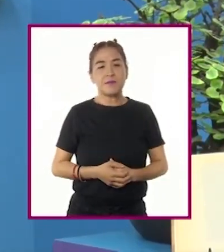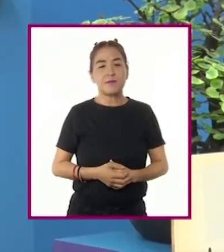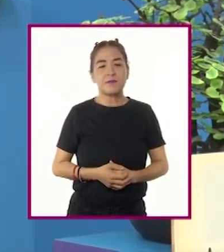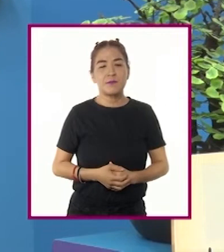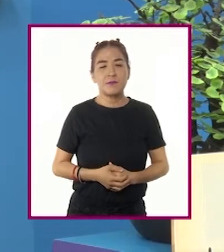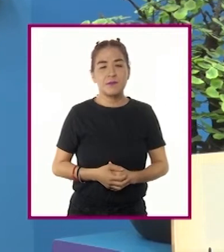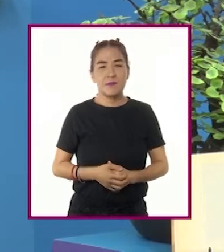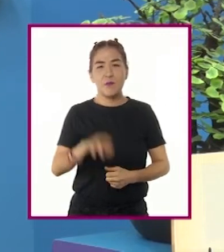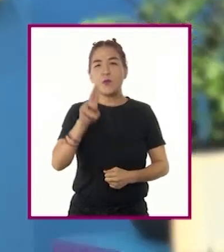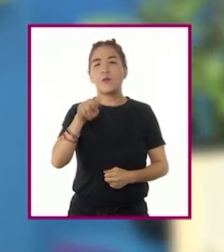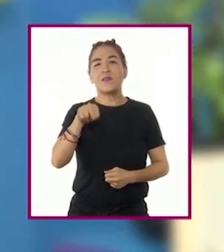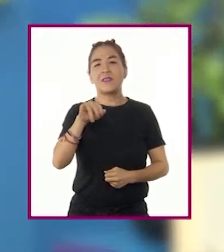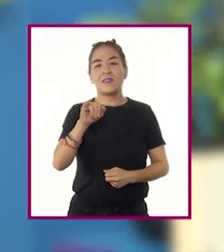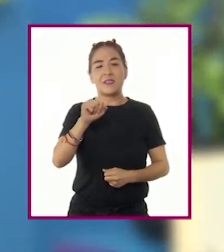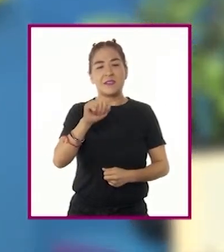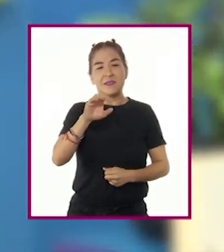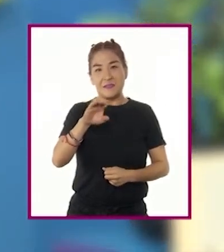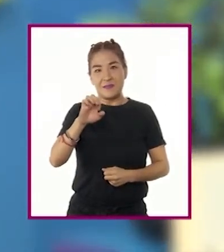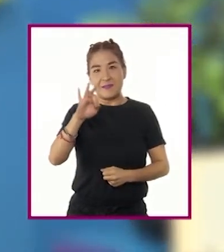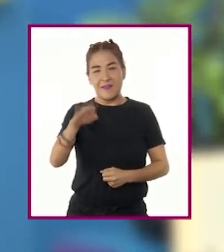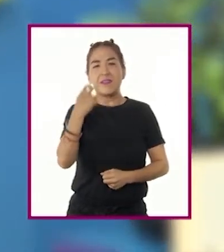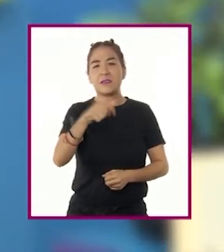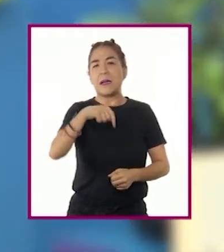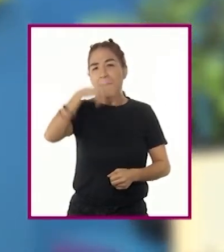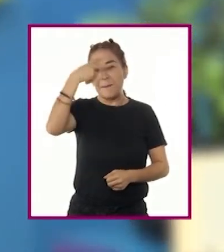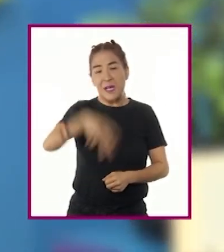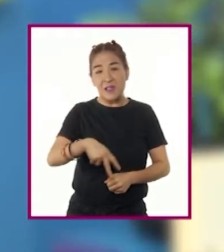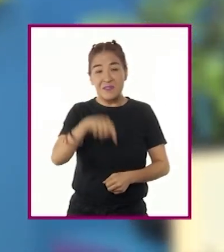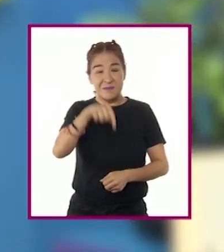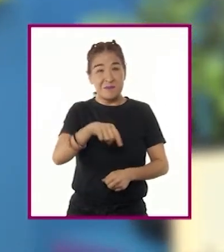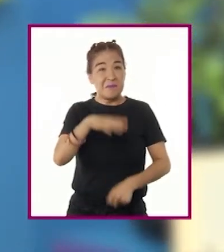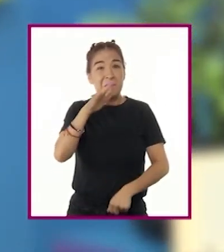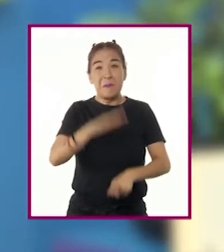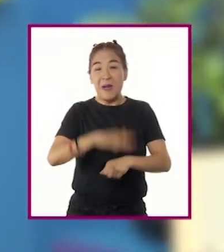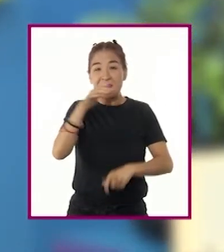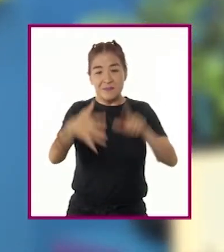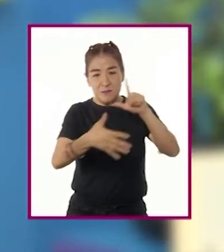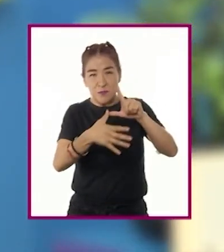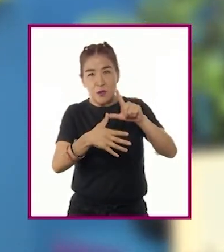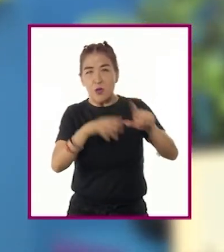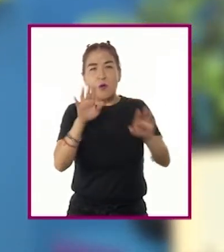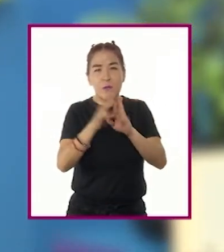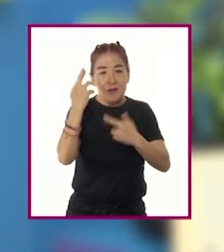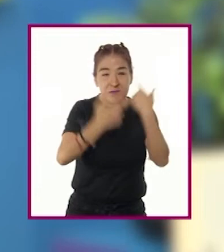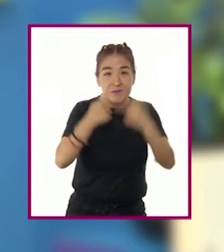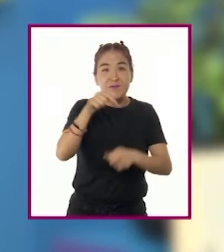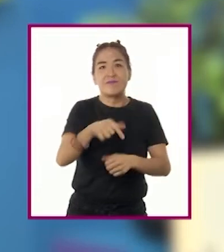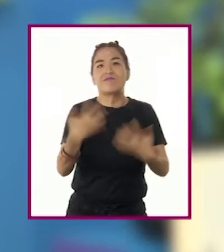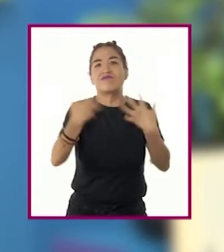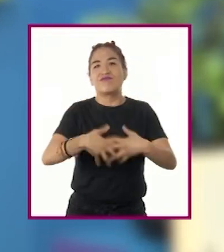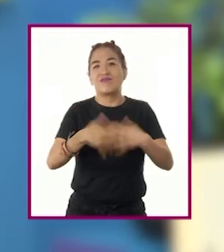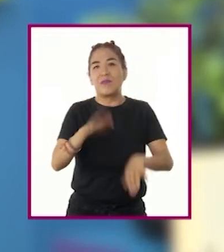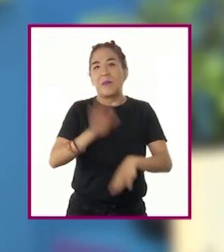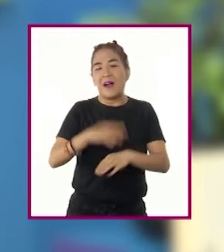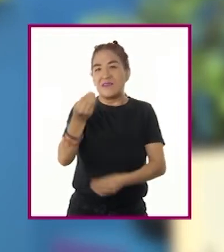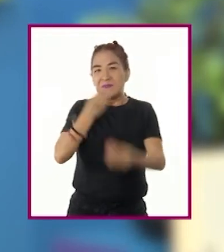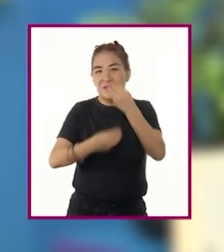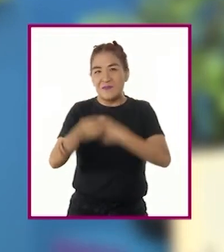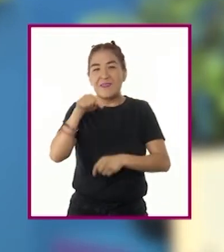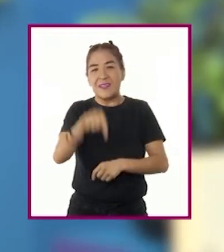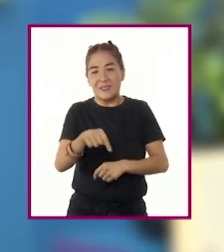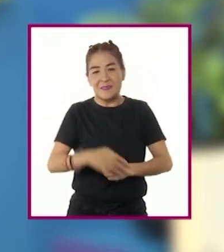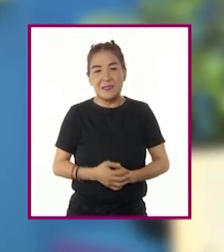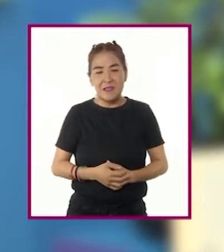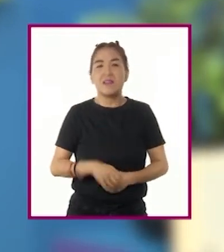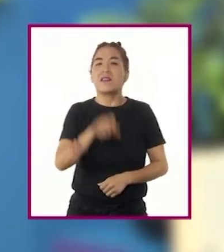Infancia, UNICEF, México es el país en América Latina que más productos ultraprocesados consume,